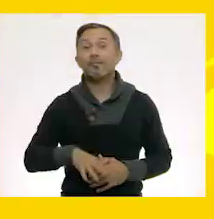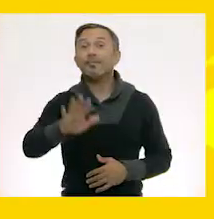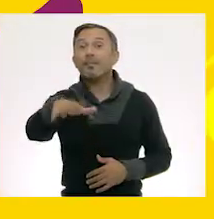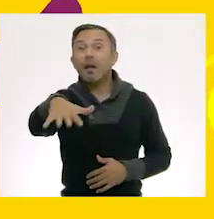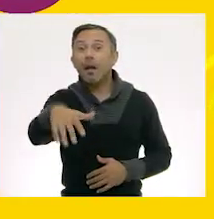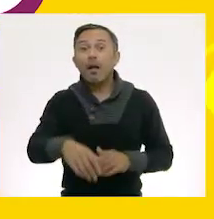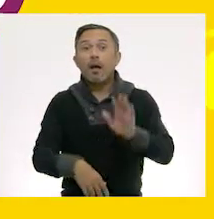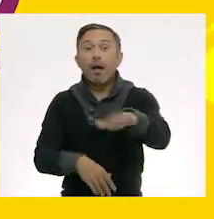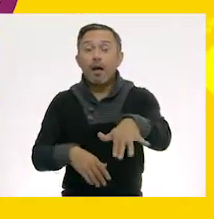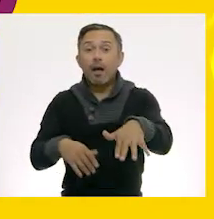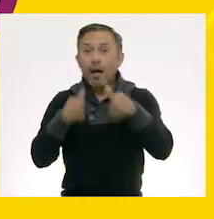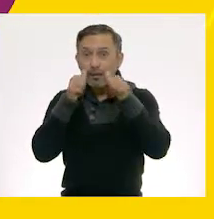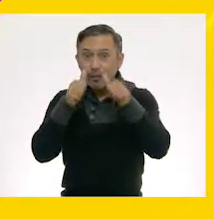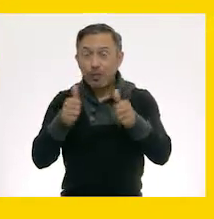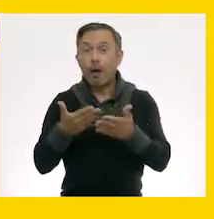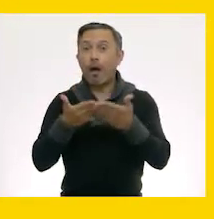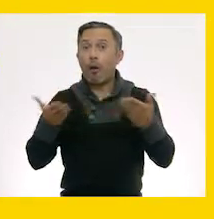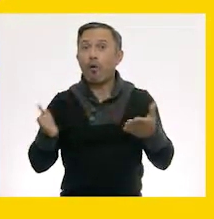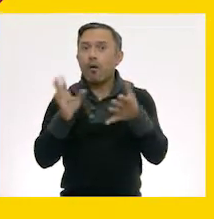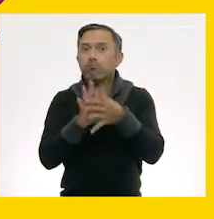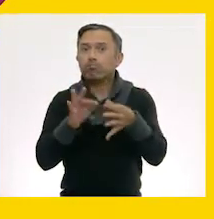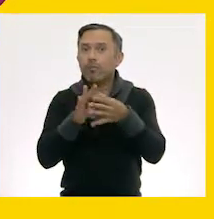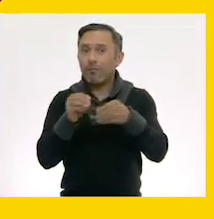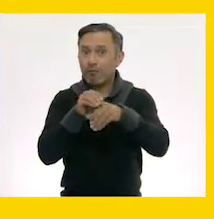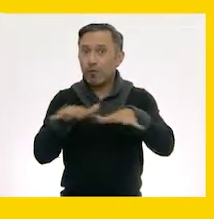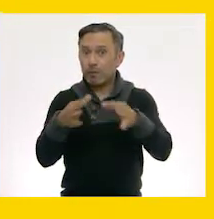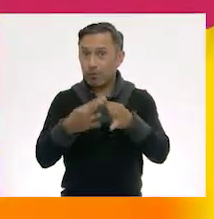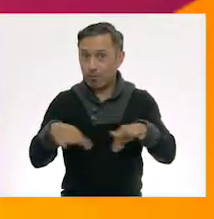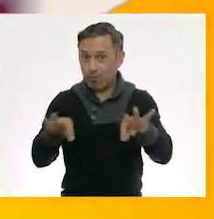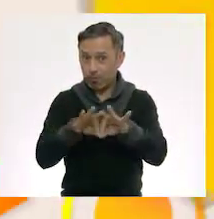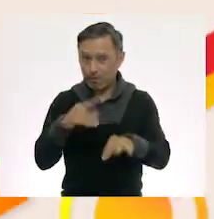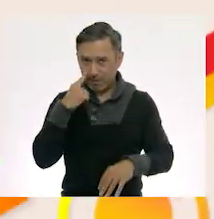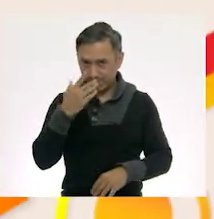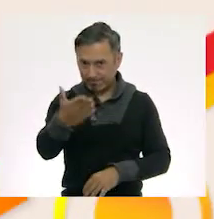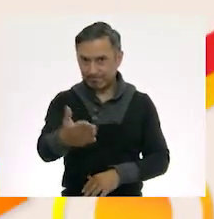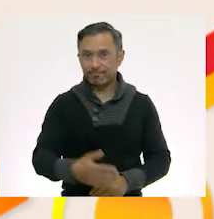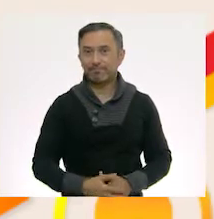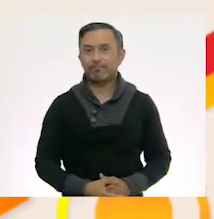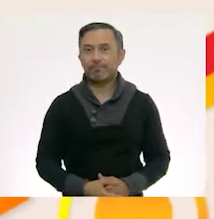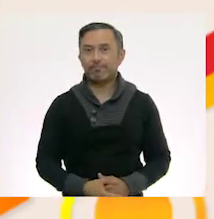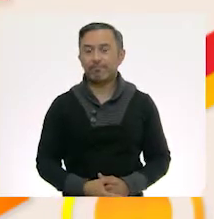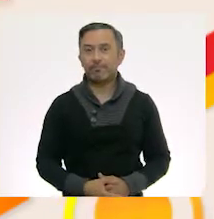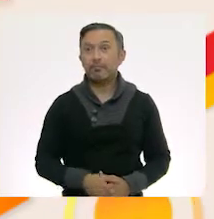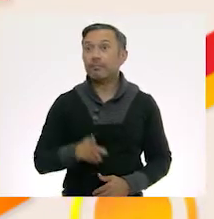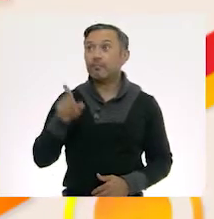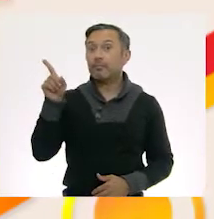¡Atención! A continuación, información importante. A este